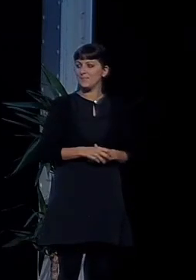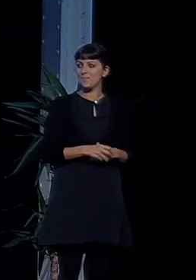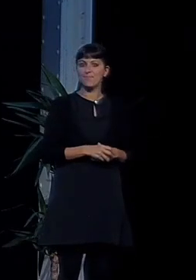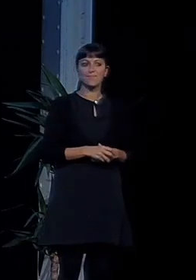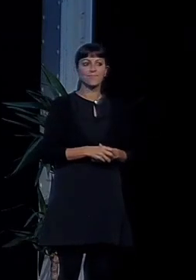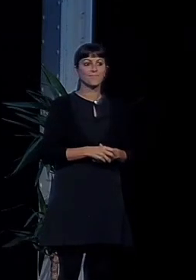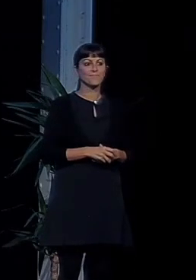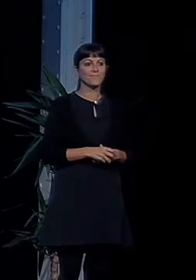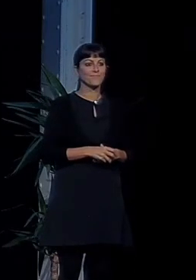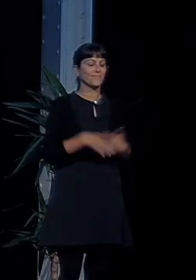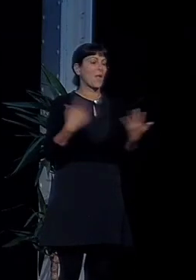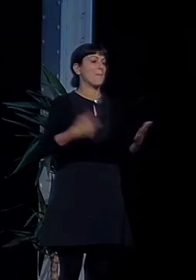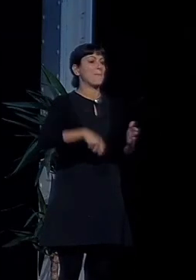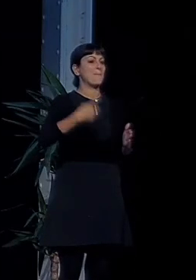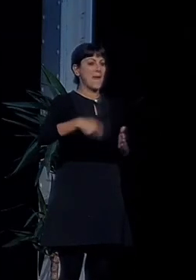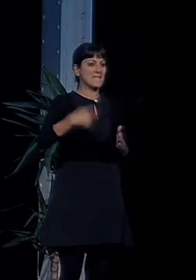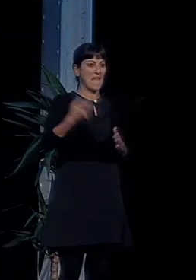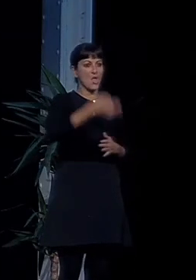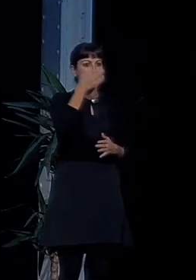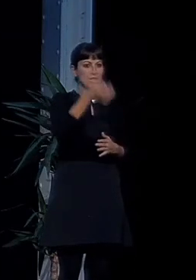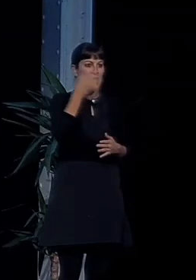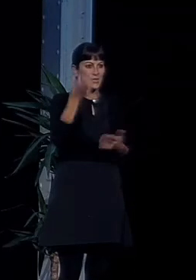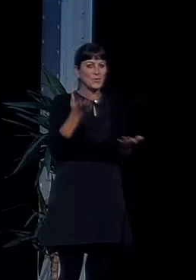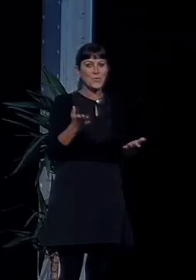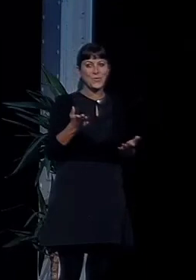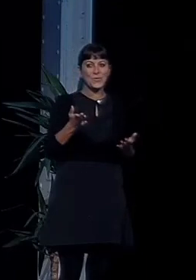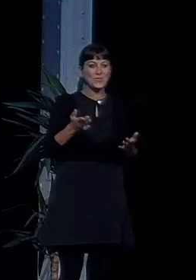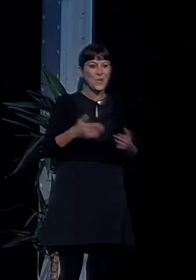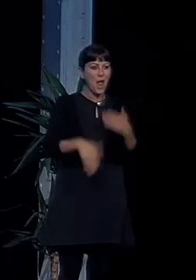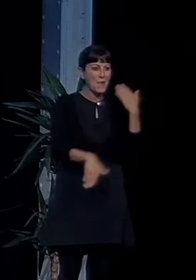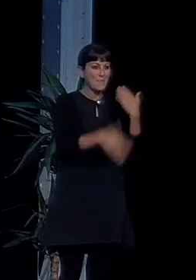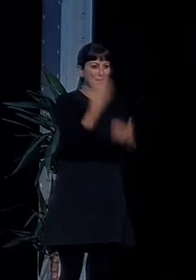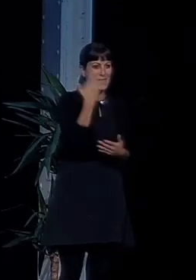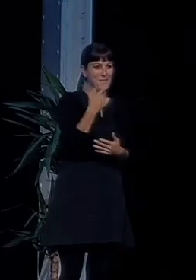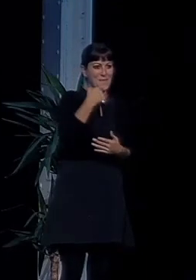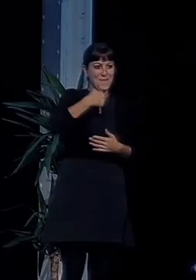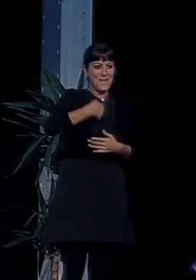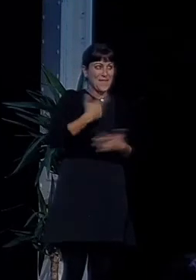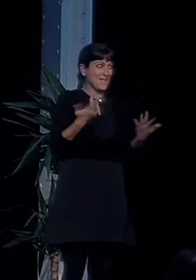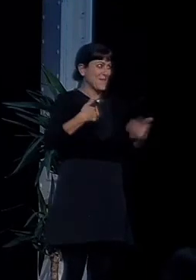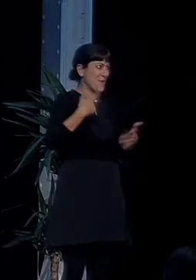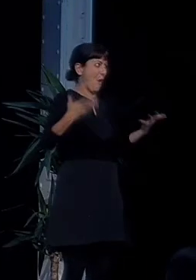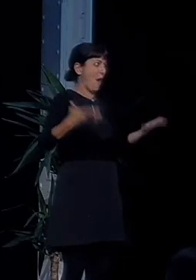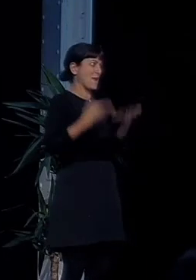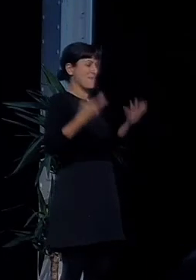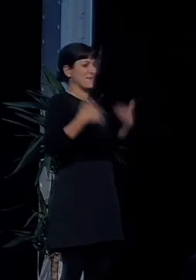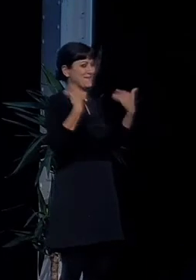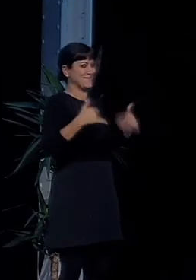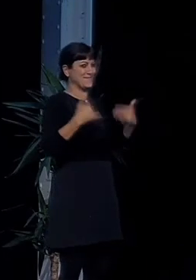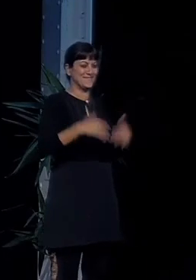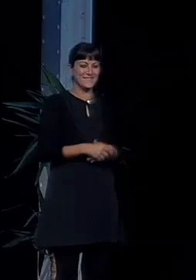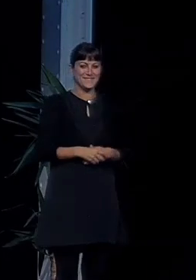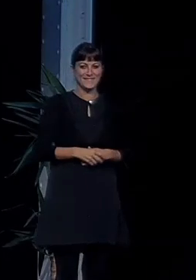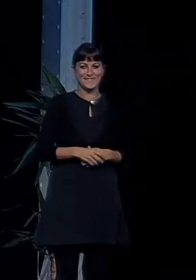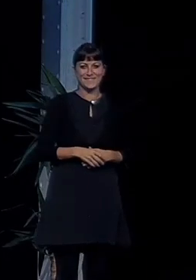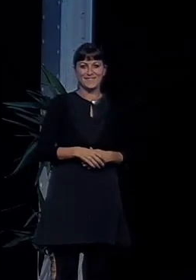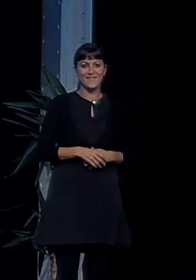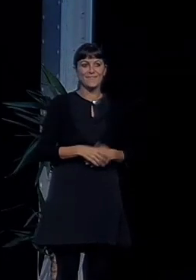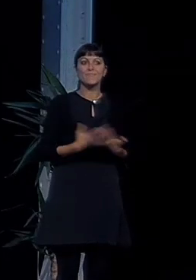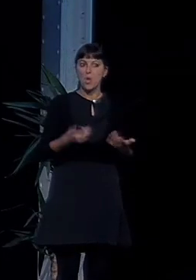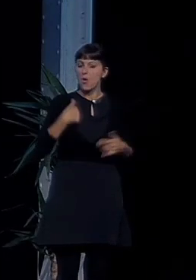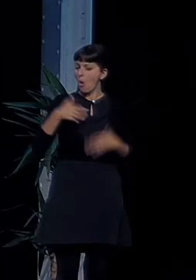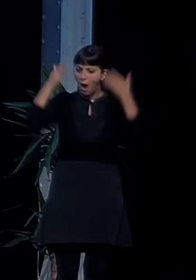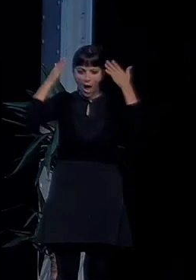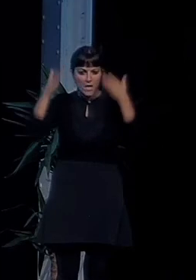Igual se hace pesado tu discurso. Sí, y ahora te digo lo contrario. Gracias. Realmente te felicito, Nerea. Me ha gustado mucho. Estaba todo el rato atenta